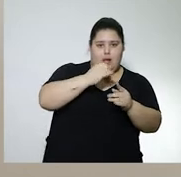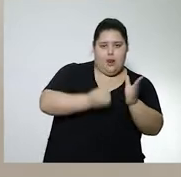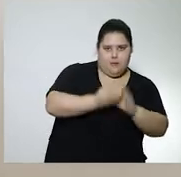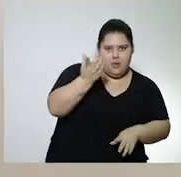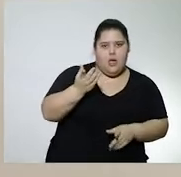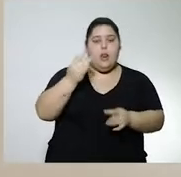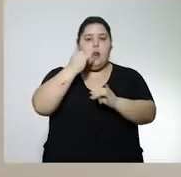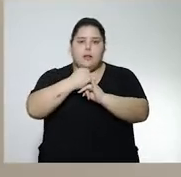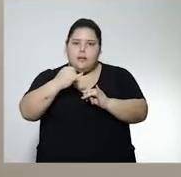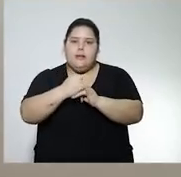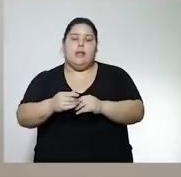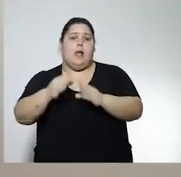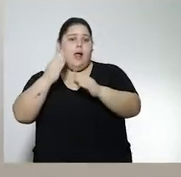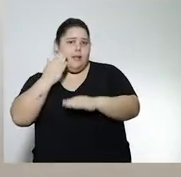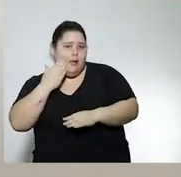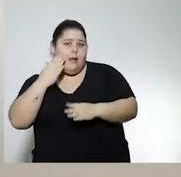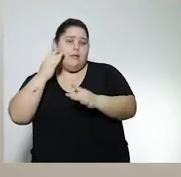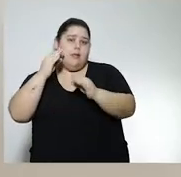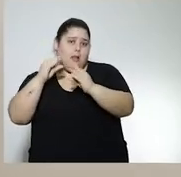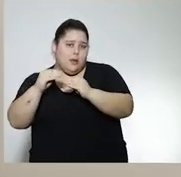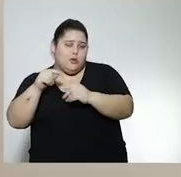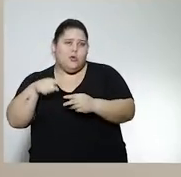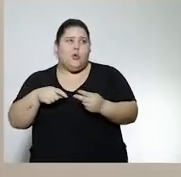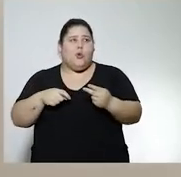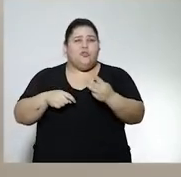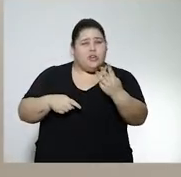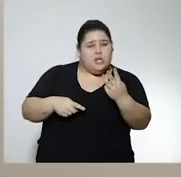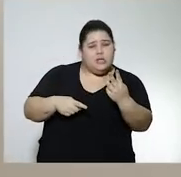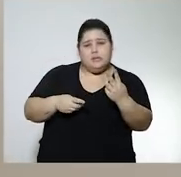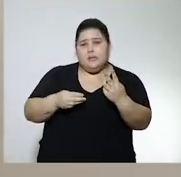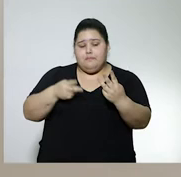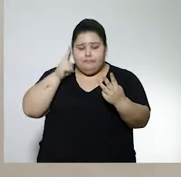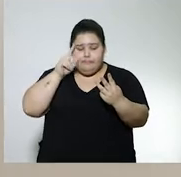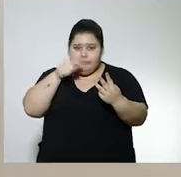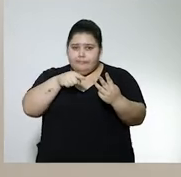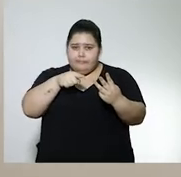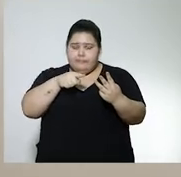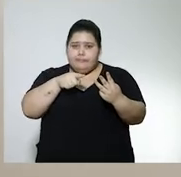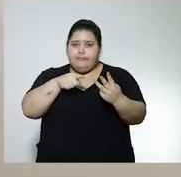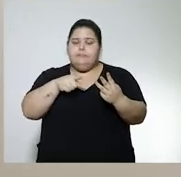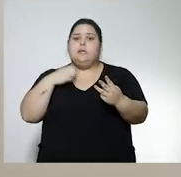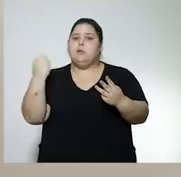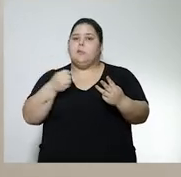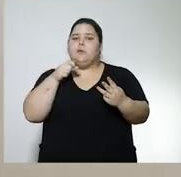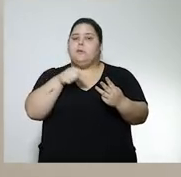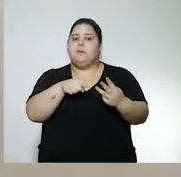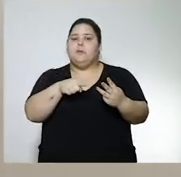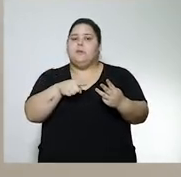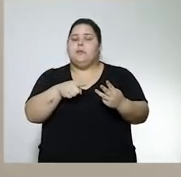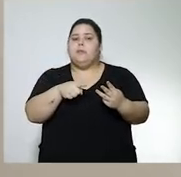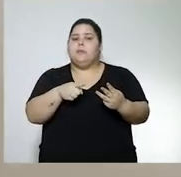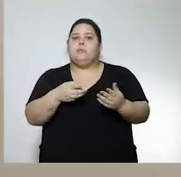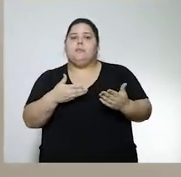merienda, cena, o al menos tres comidas, entonces, si hacemos esas comidas importantes, lo más probable que pase es